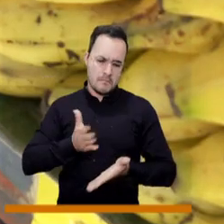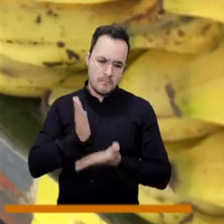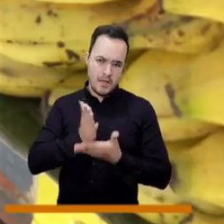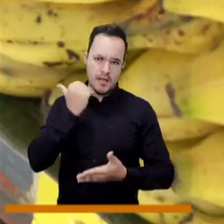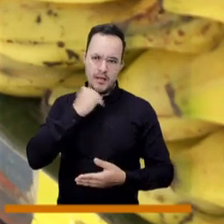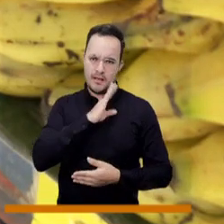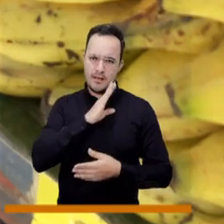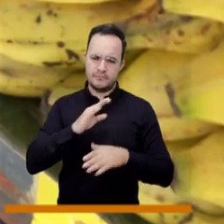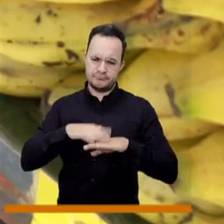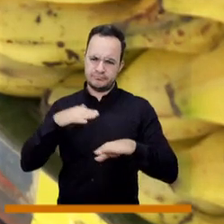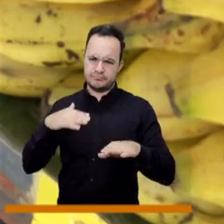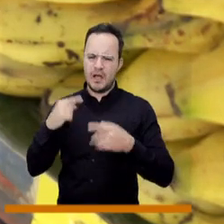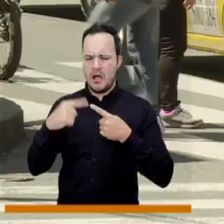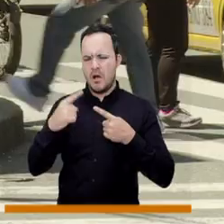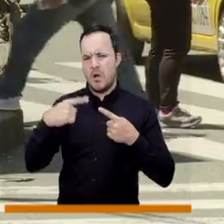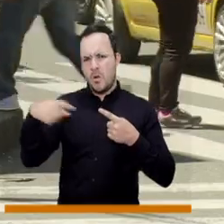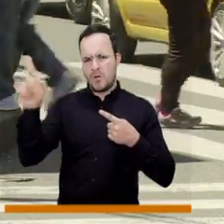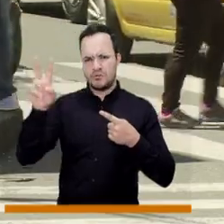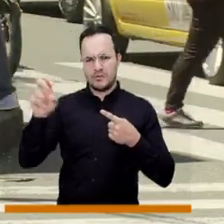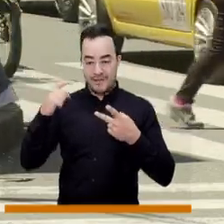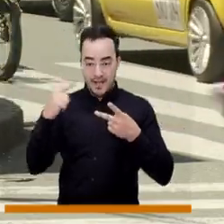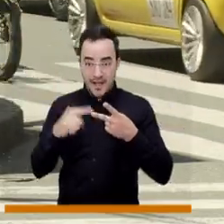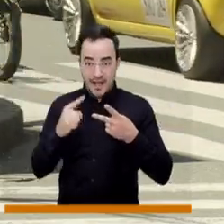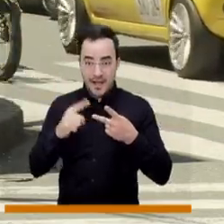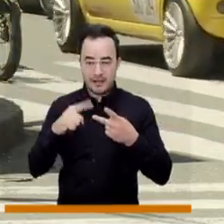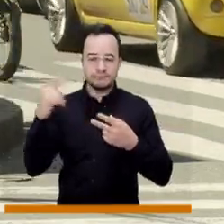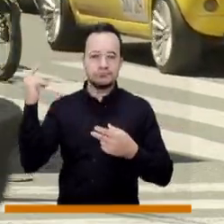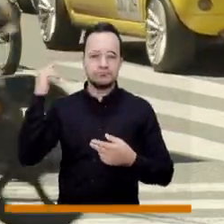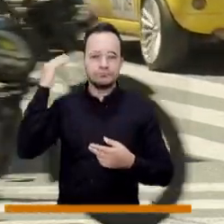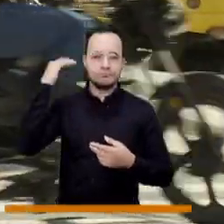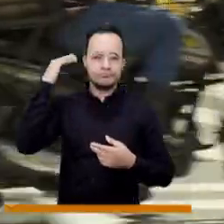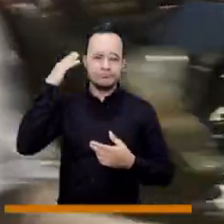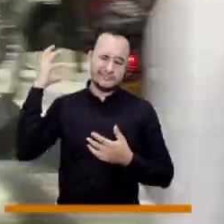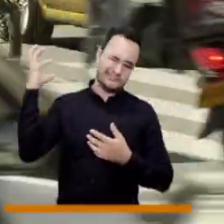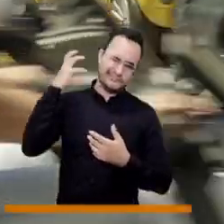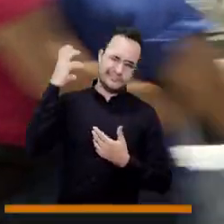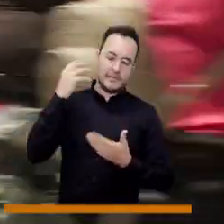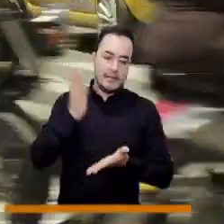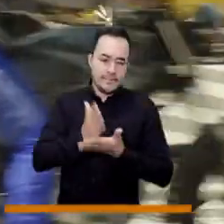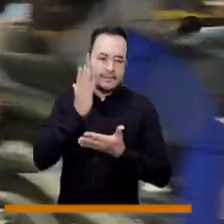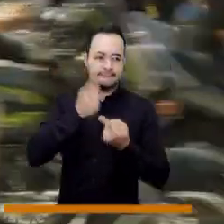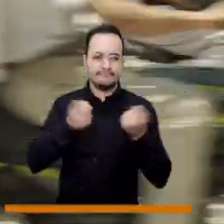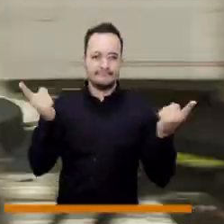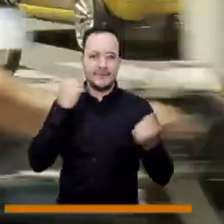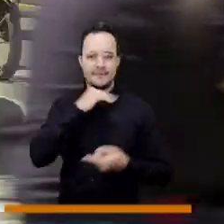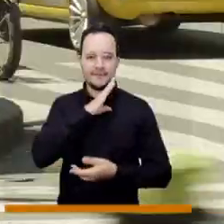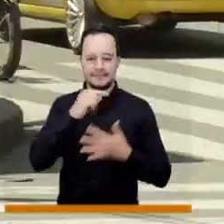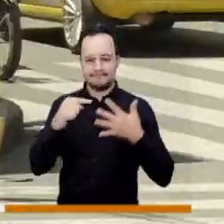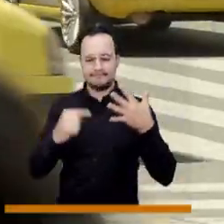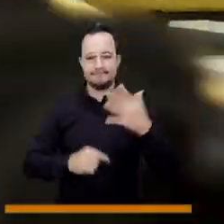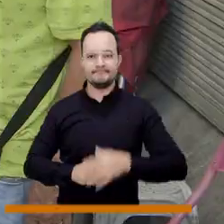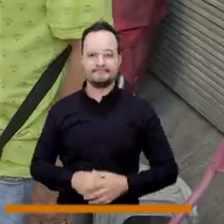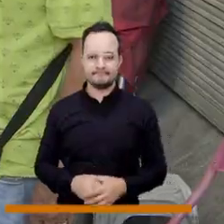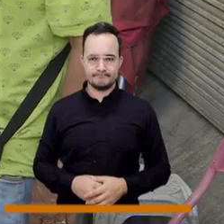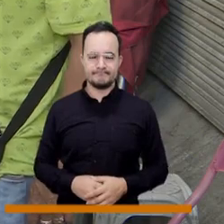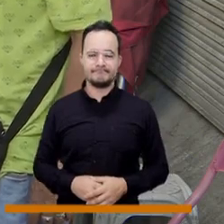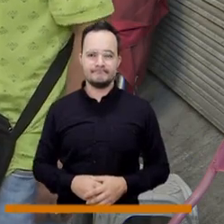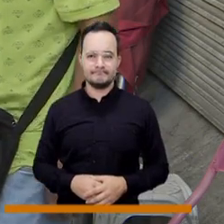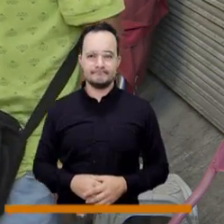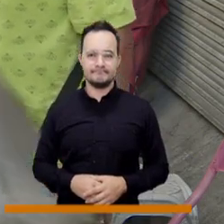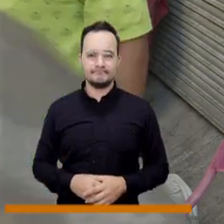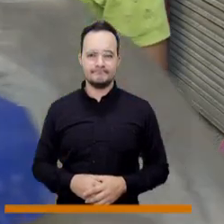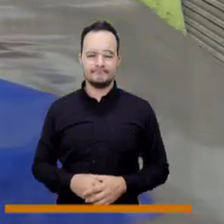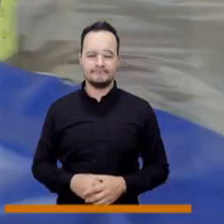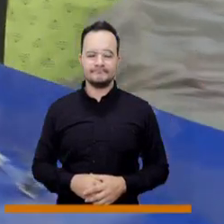ruido, la contaminación acústica, es el segundo causante de enfermedad a nivel mundial por causas ambientales como tal.